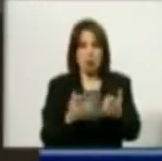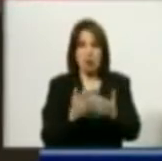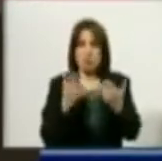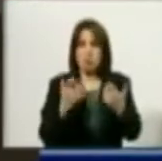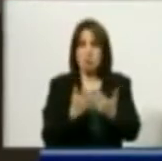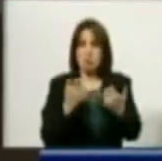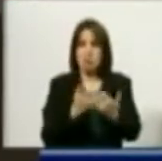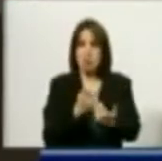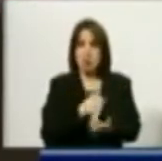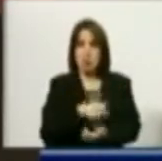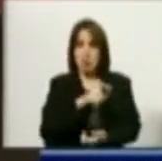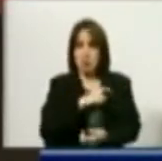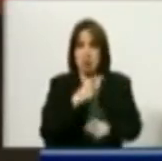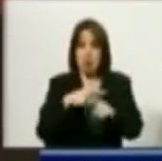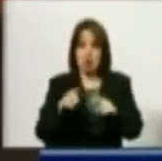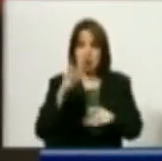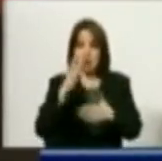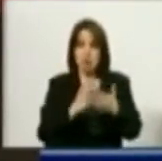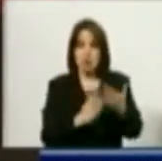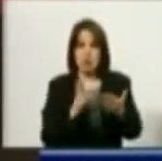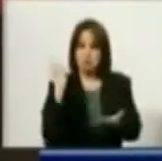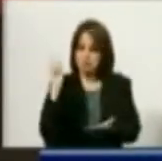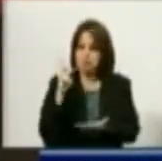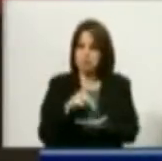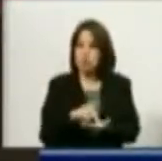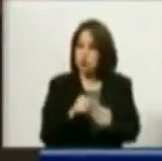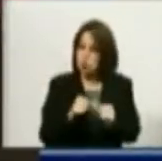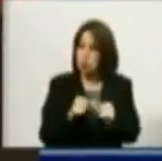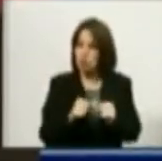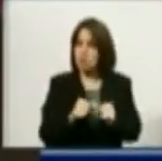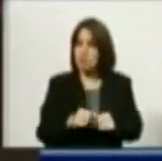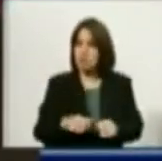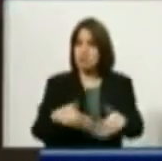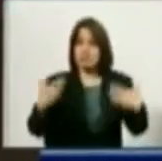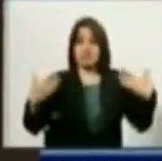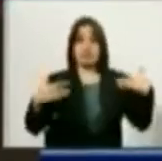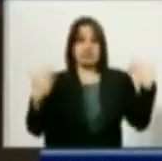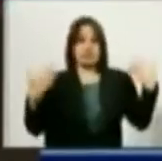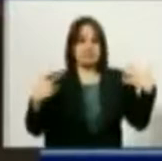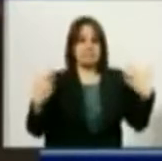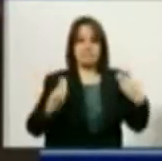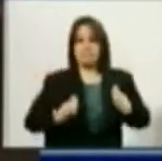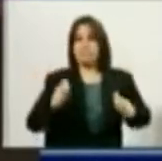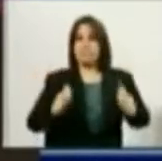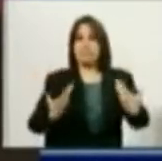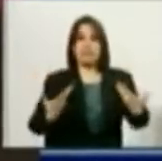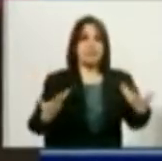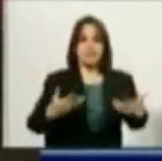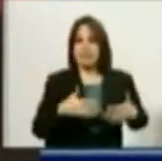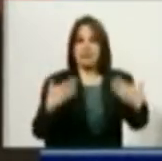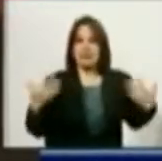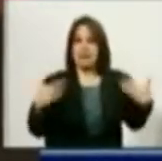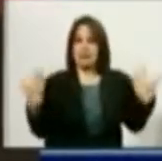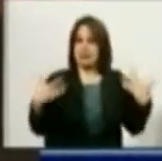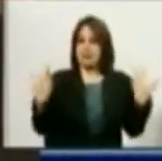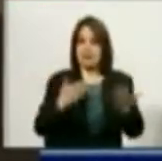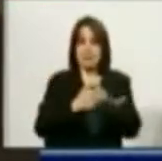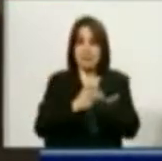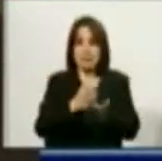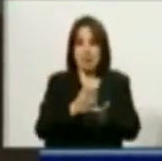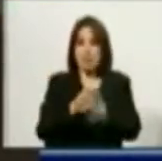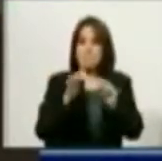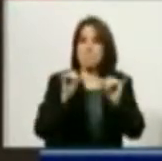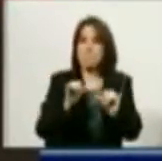otra mitad de los que aquí quedamos Estamos ansiosos de seguir ese mismo camino si Venezuela